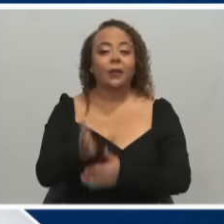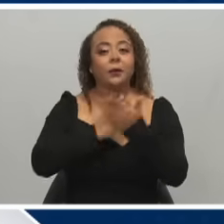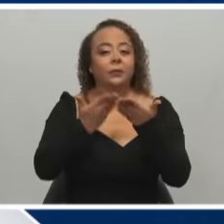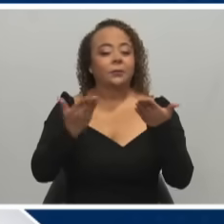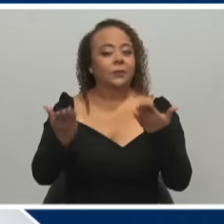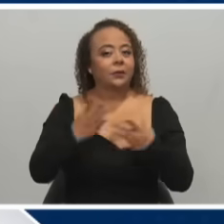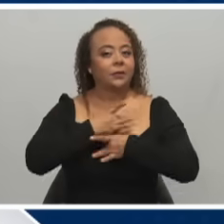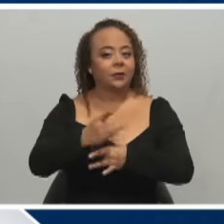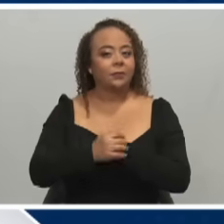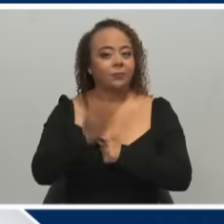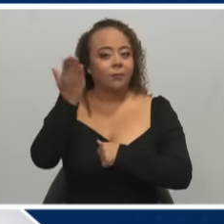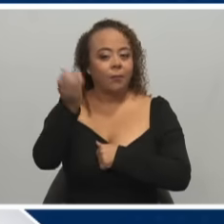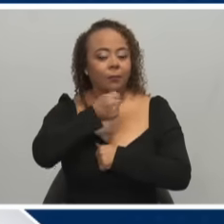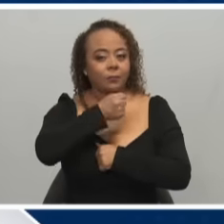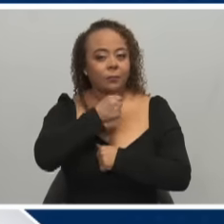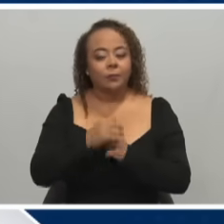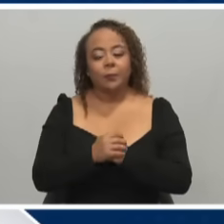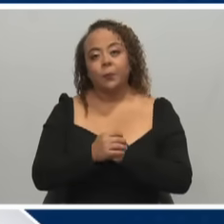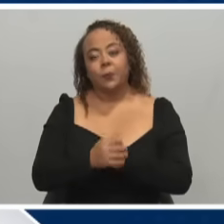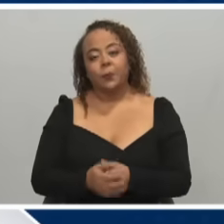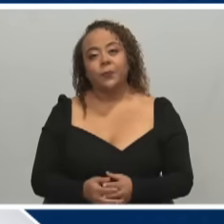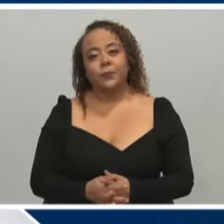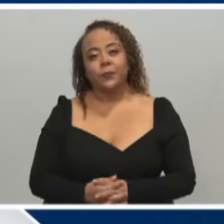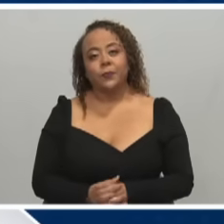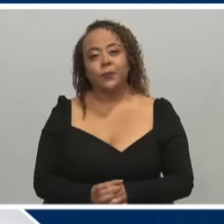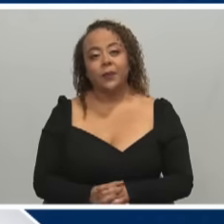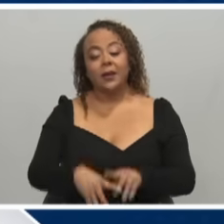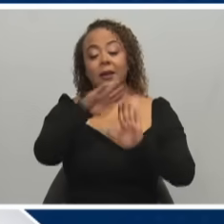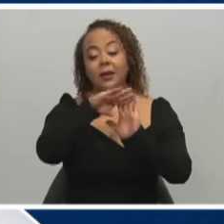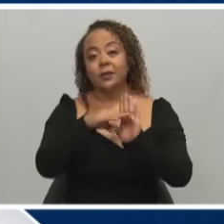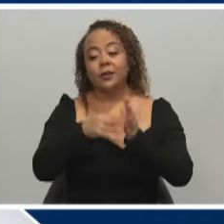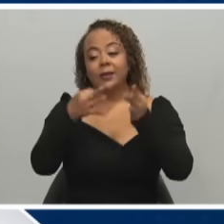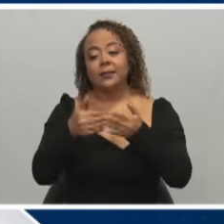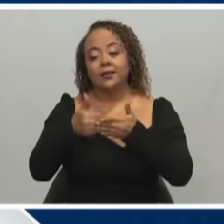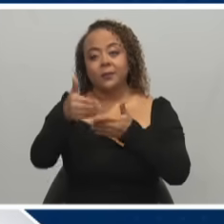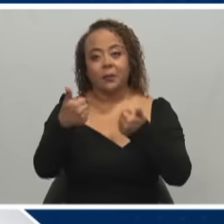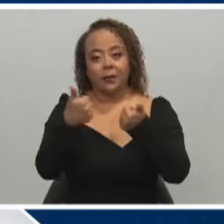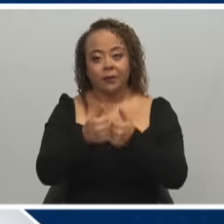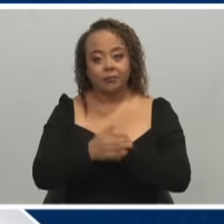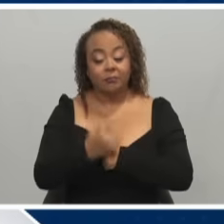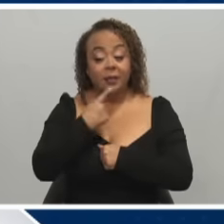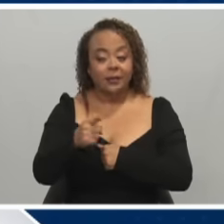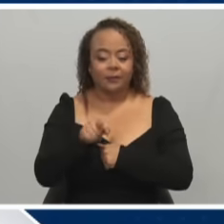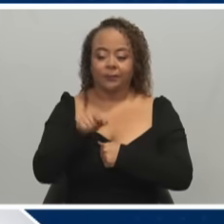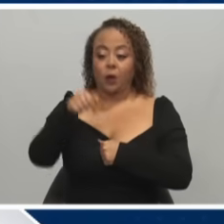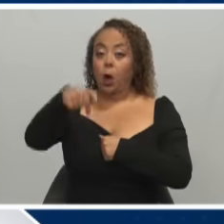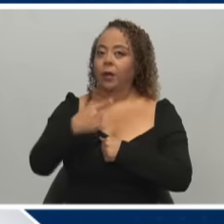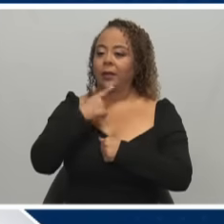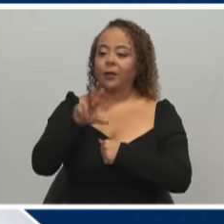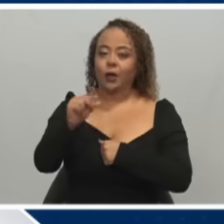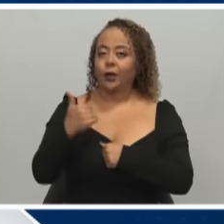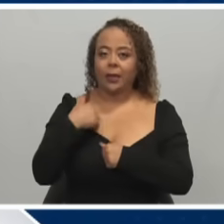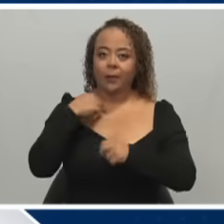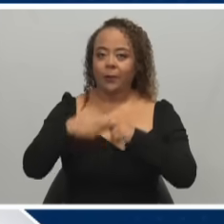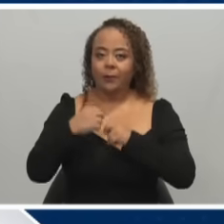interesantes de la conferencia de prensa la alineación la va a definir después del partido dice que él no va a tener ojo hoy dijo que él no va a tener